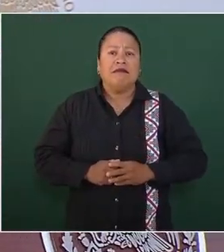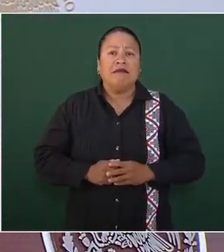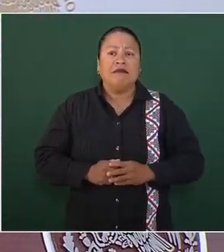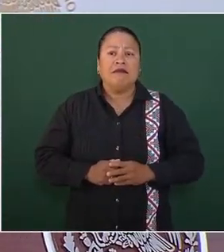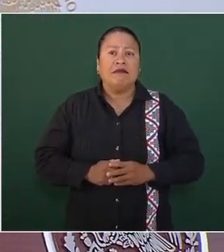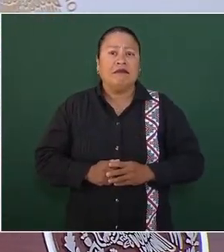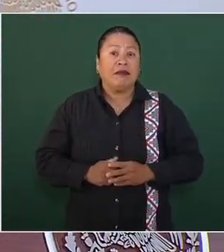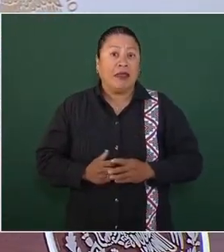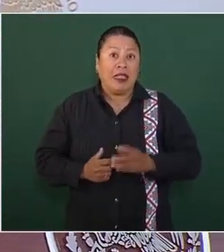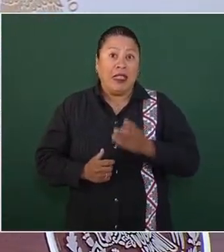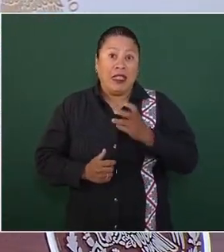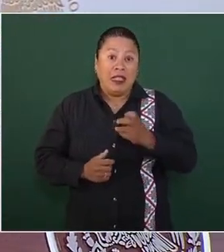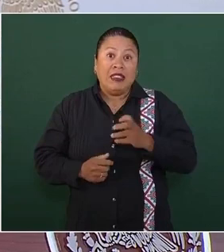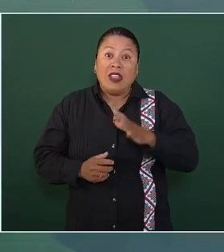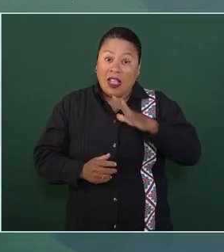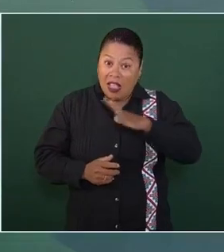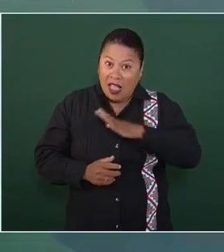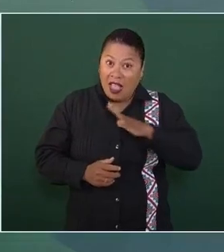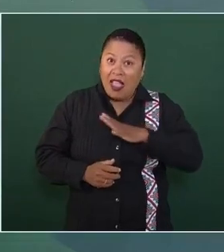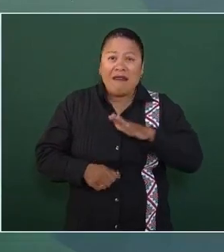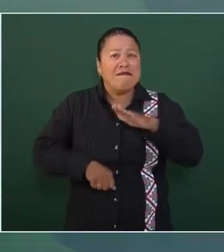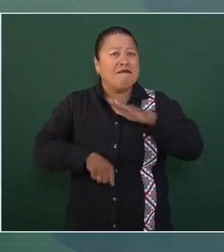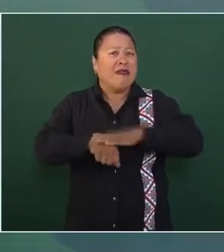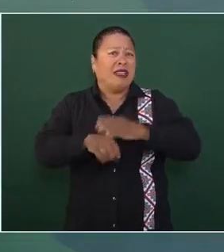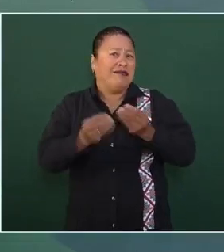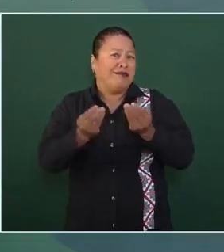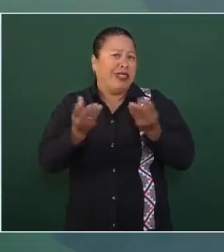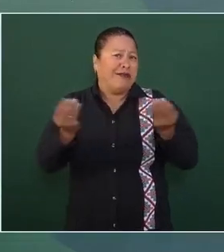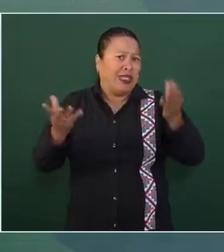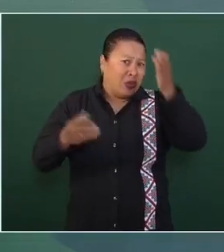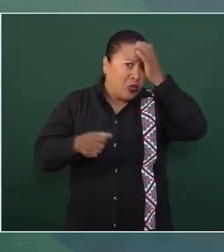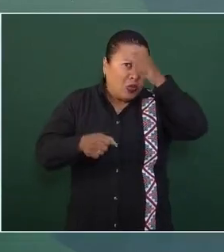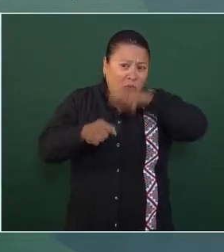de los pueblos con más cultura en el mundo siempre lo he dicho